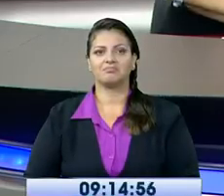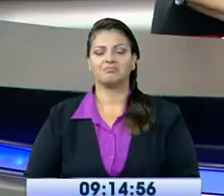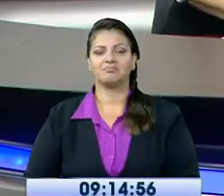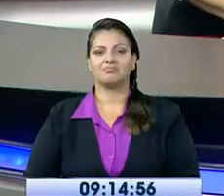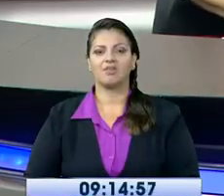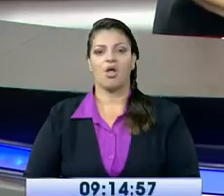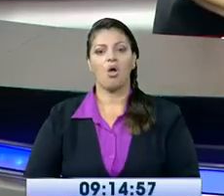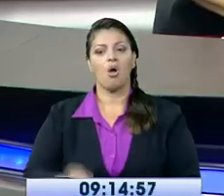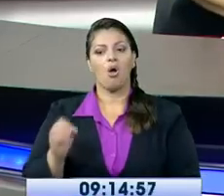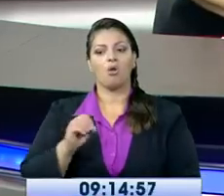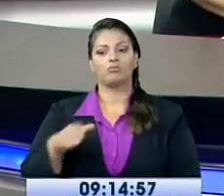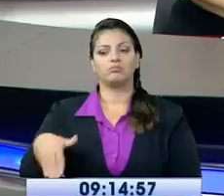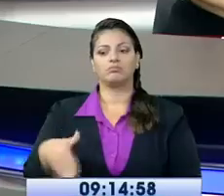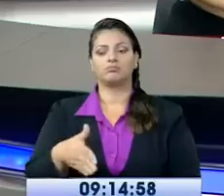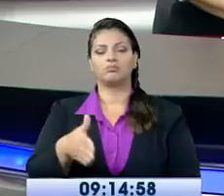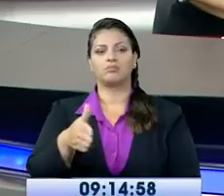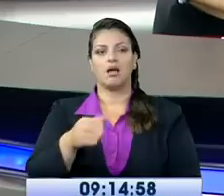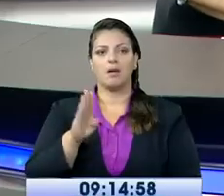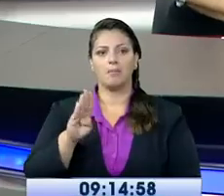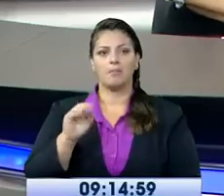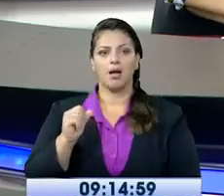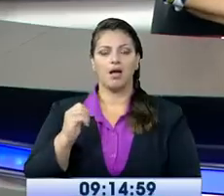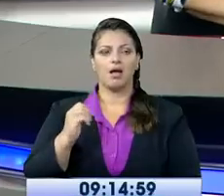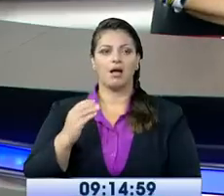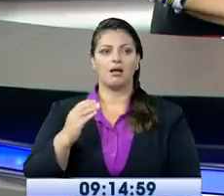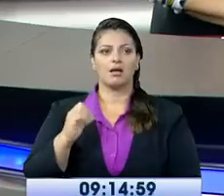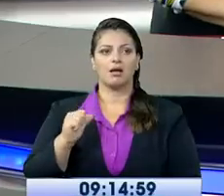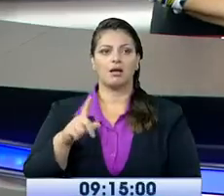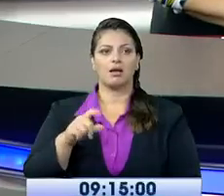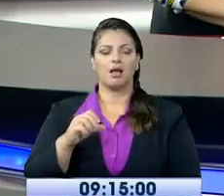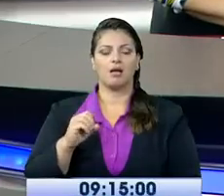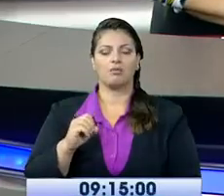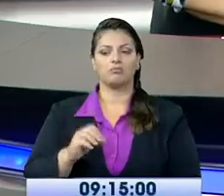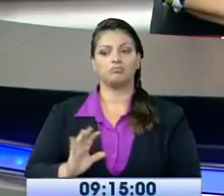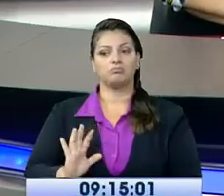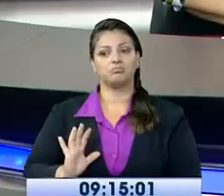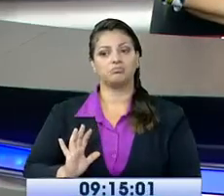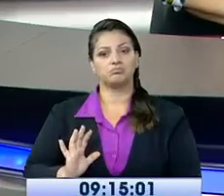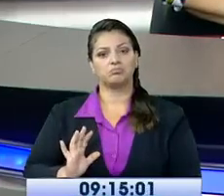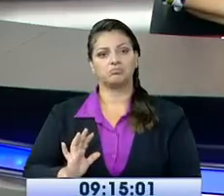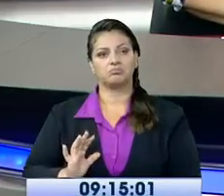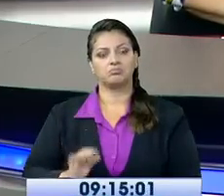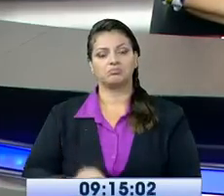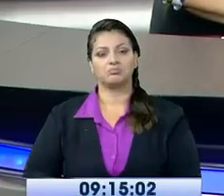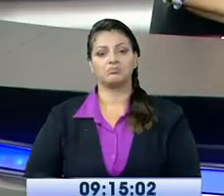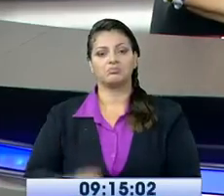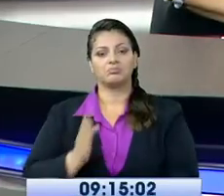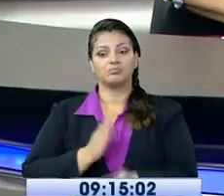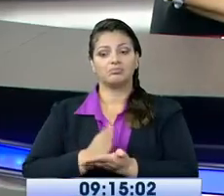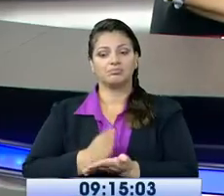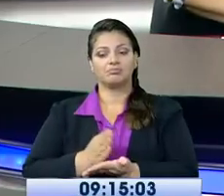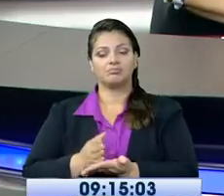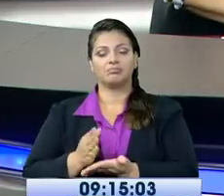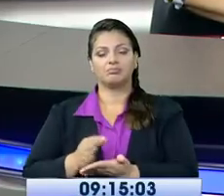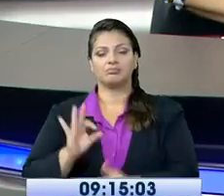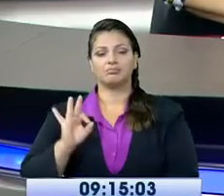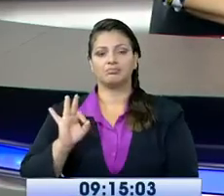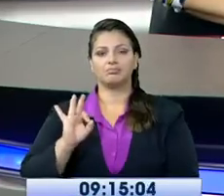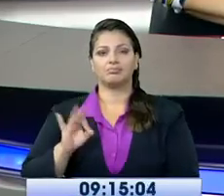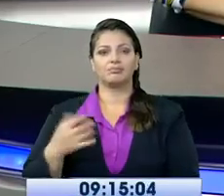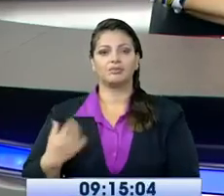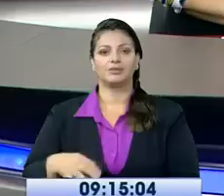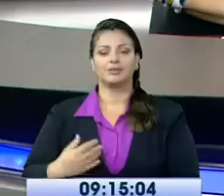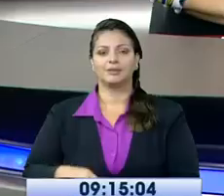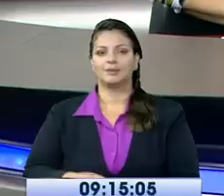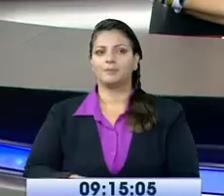un bacalao delicioso de primera, un también bacalao, en Galápagos. Un picante de bacalao. Por supuesto. Ay, ay, ay, de ay. Primera, de primera. Mejor me voy al corte porque si no me voy a